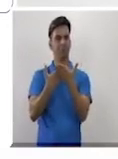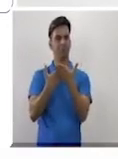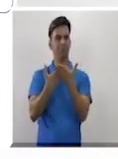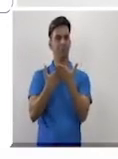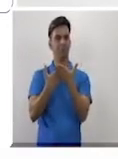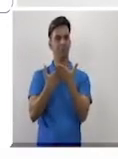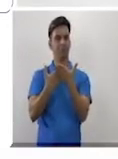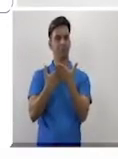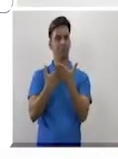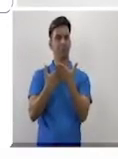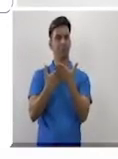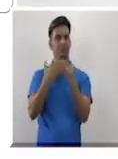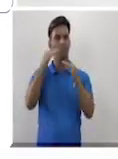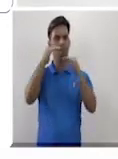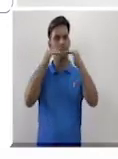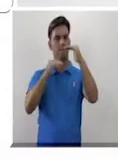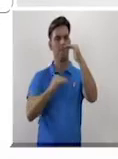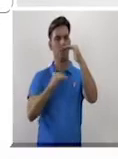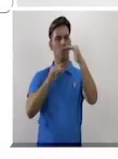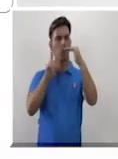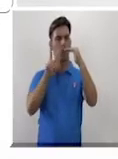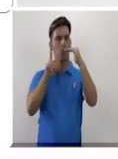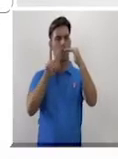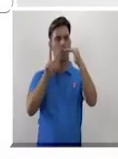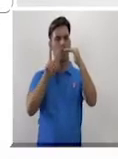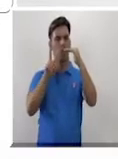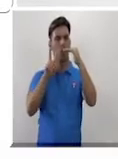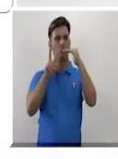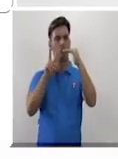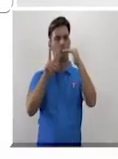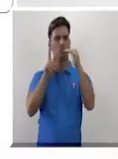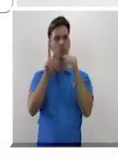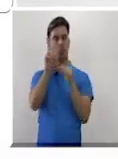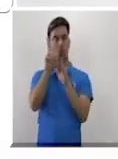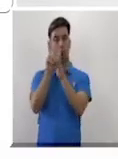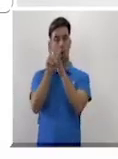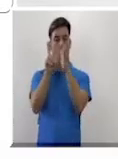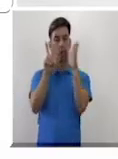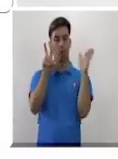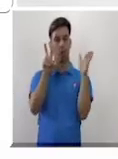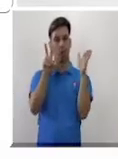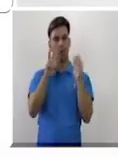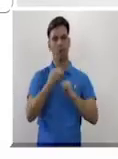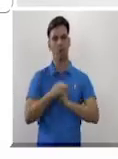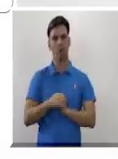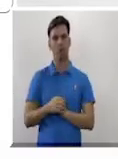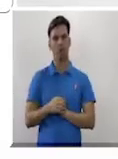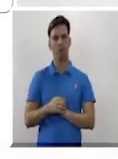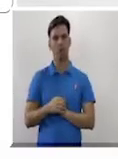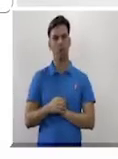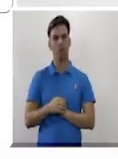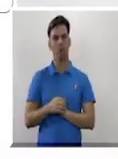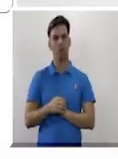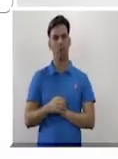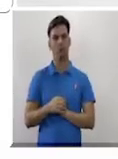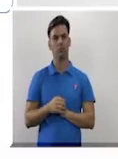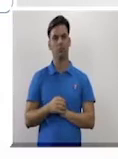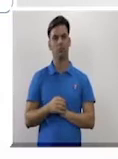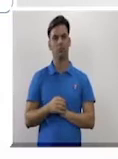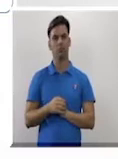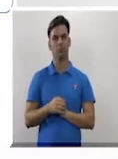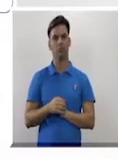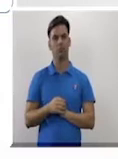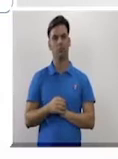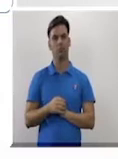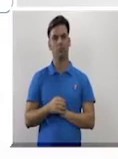menores que 2, en los que están a la izquierda de 2. Efectivamente, los valores menores que menos 4